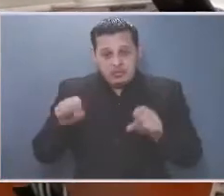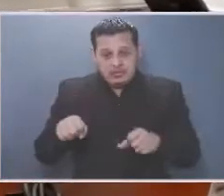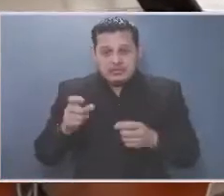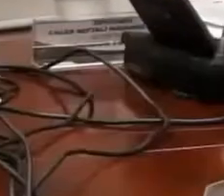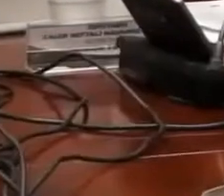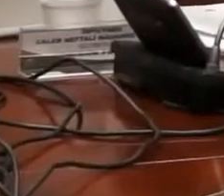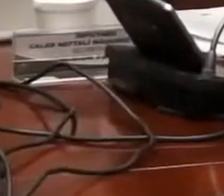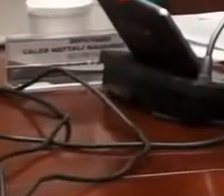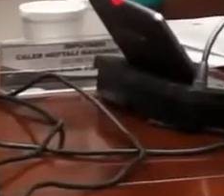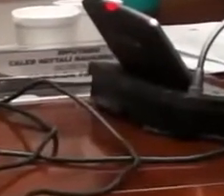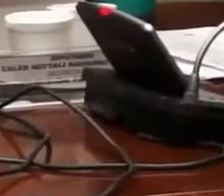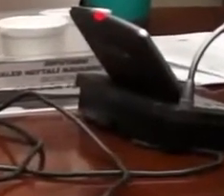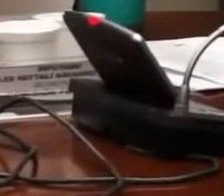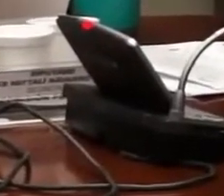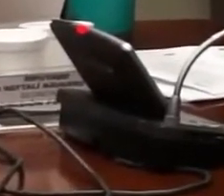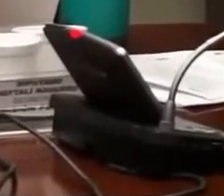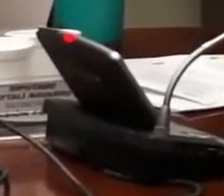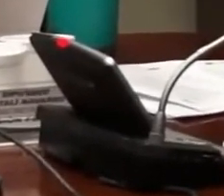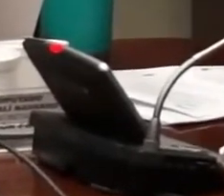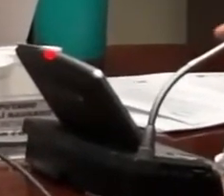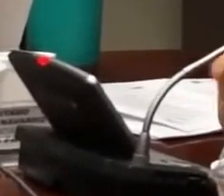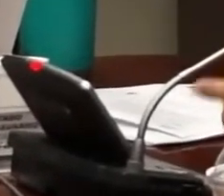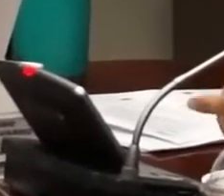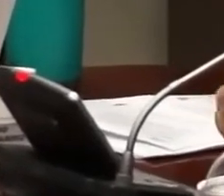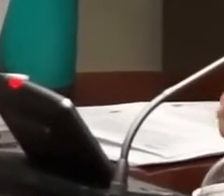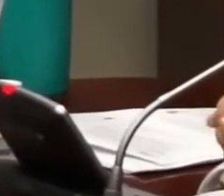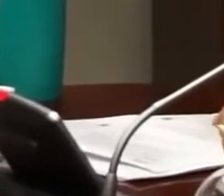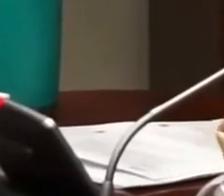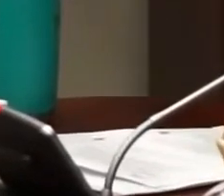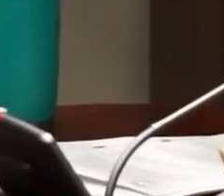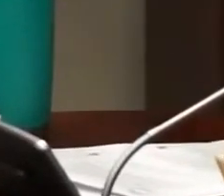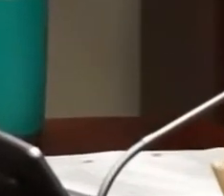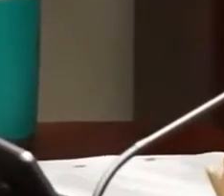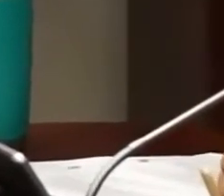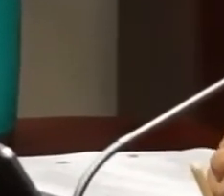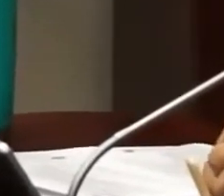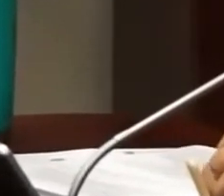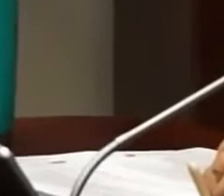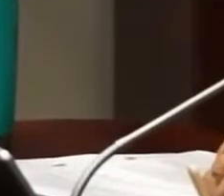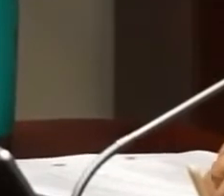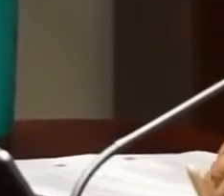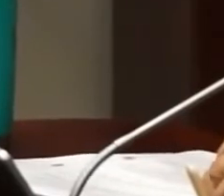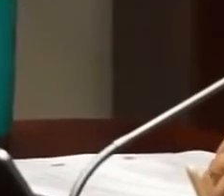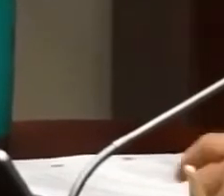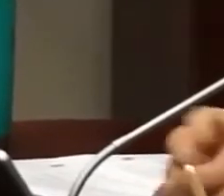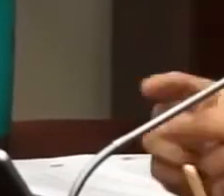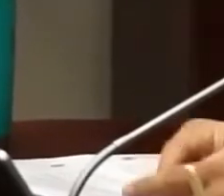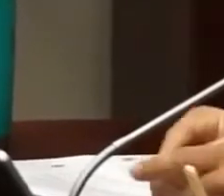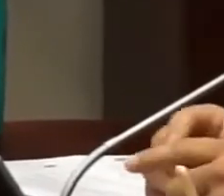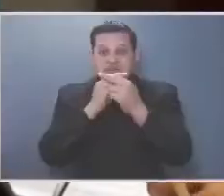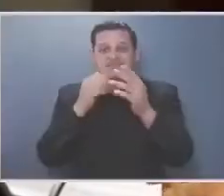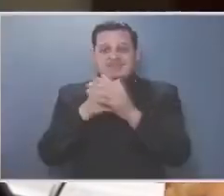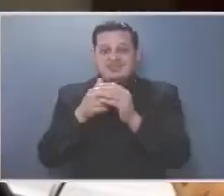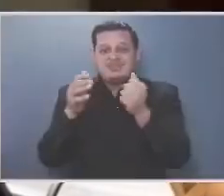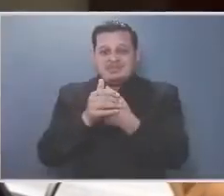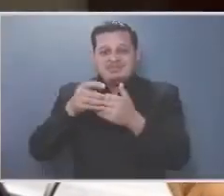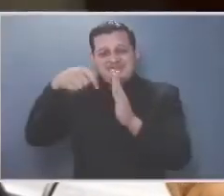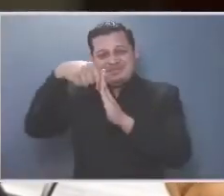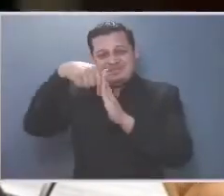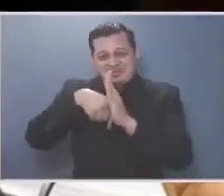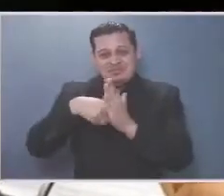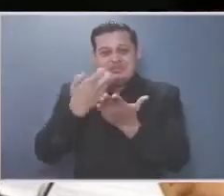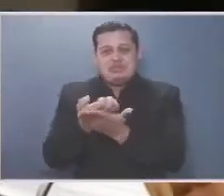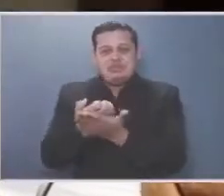estas reformas que beneficiarán al pueblo salvadoreño al contrario lo que hacía eran reformas que afectarán al pueblo salvadoreño